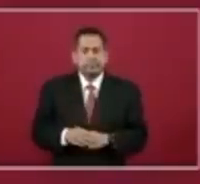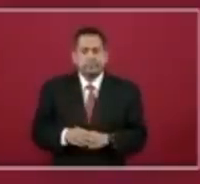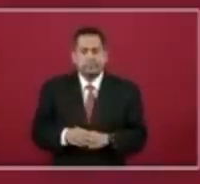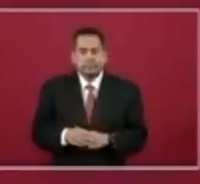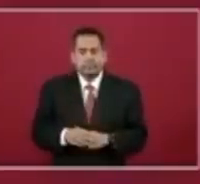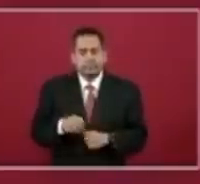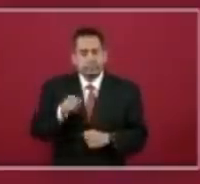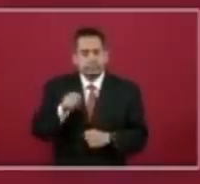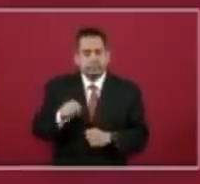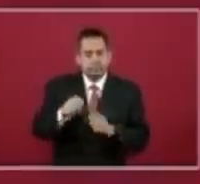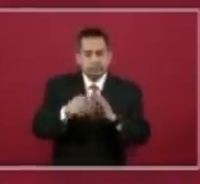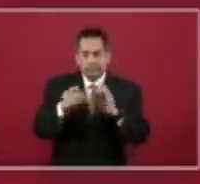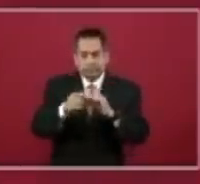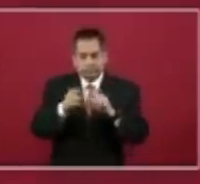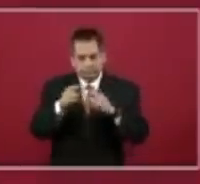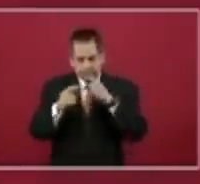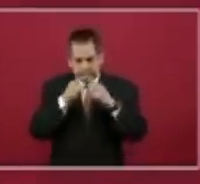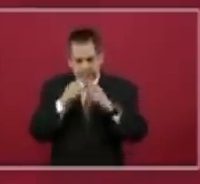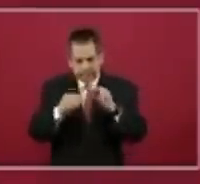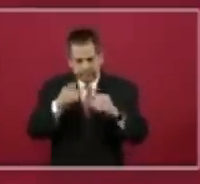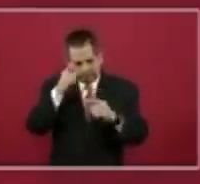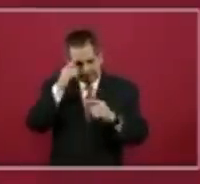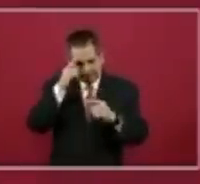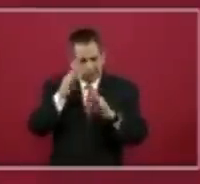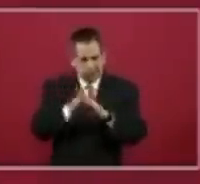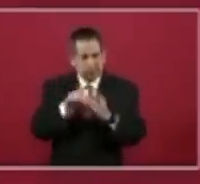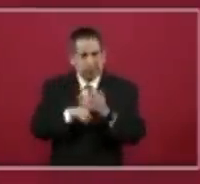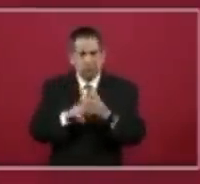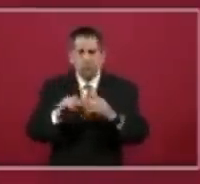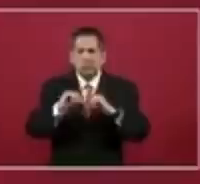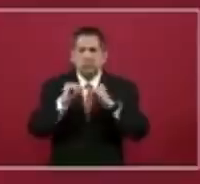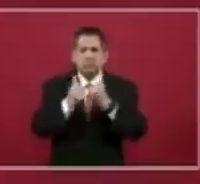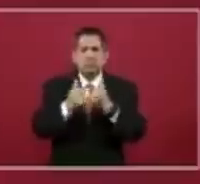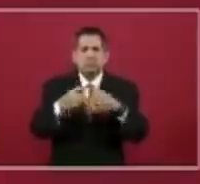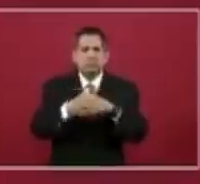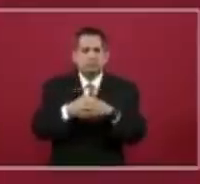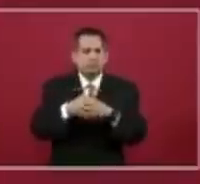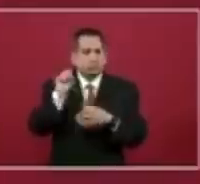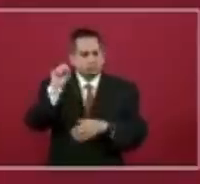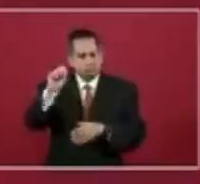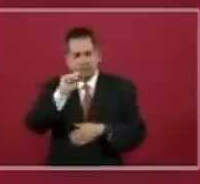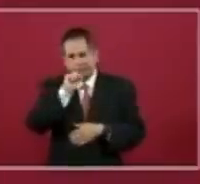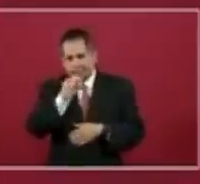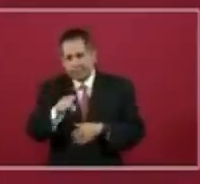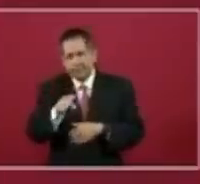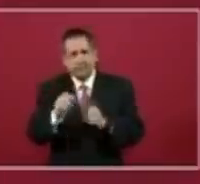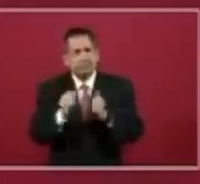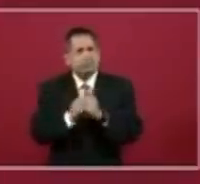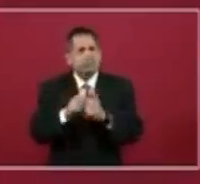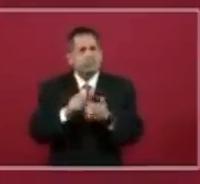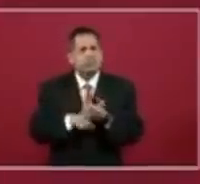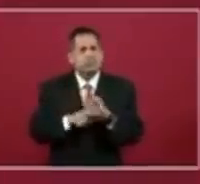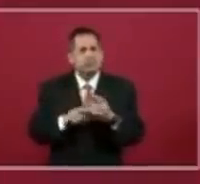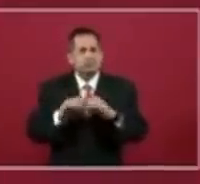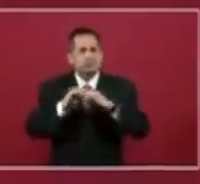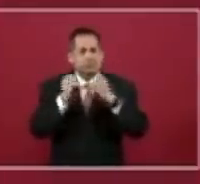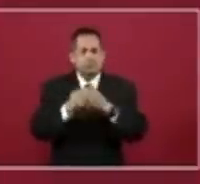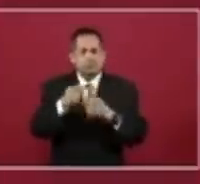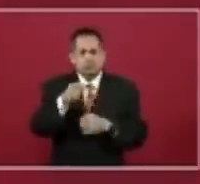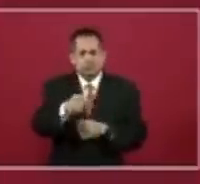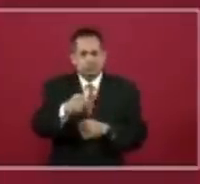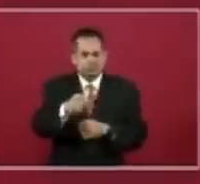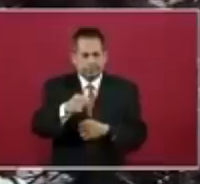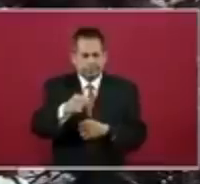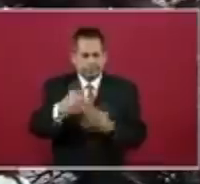iba él a tener encuentros con las organizaciones sindicales y también con las